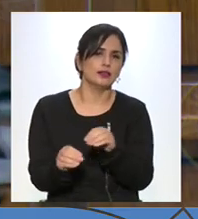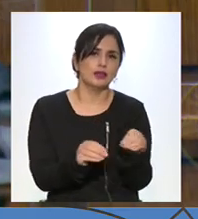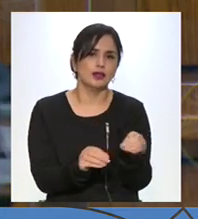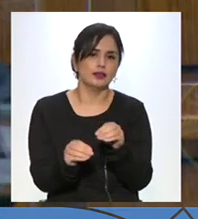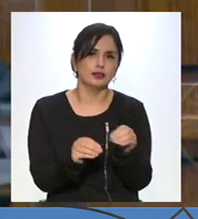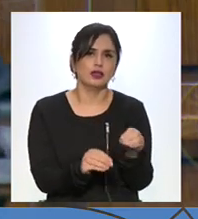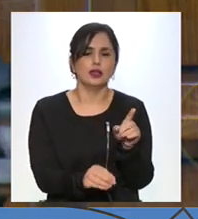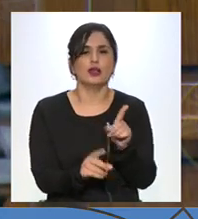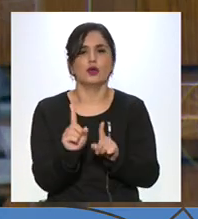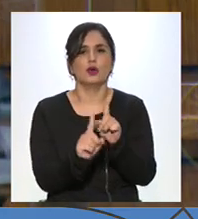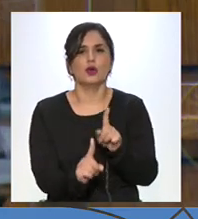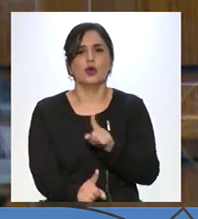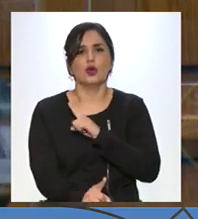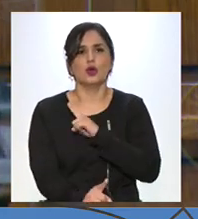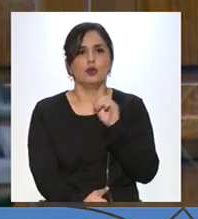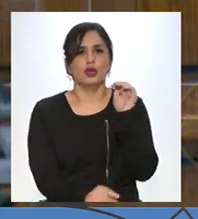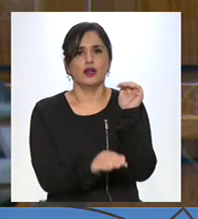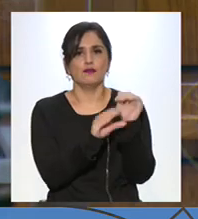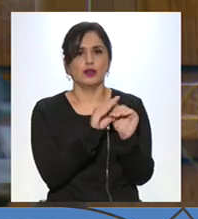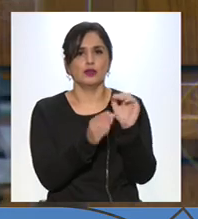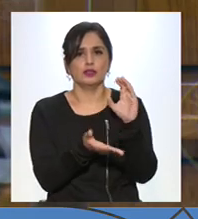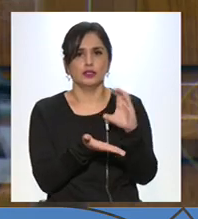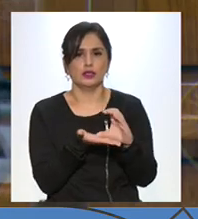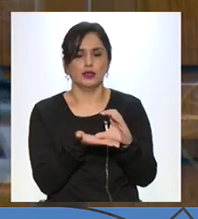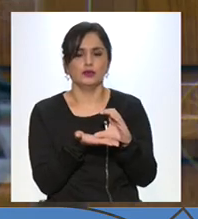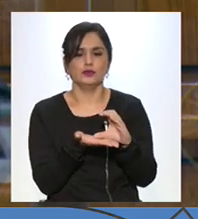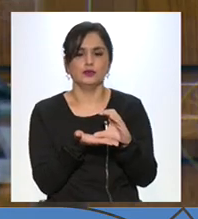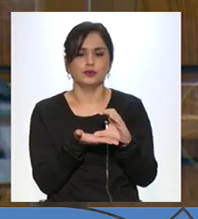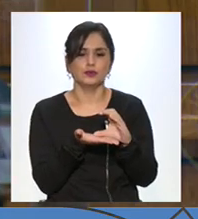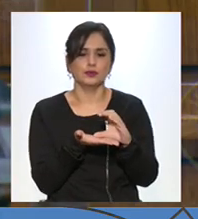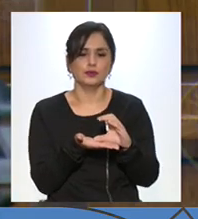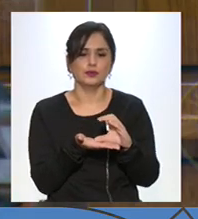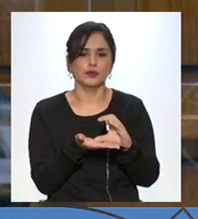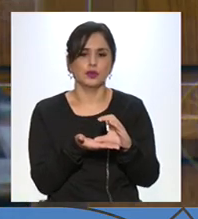incluso culpan al propio Banco Central de algunas cosas. Pero